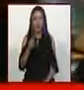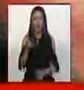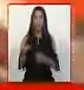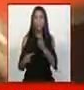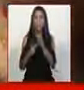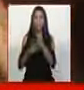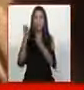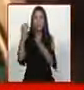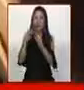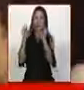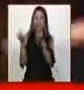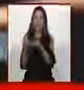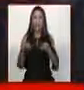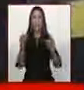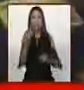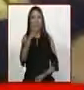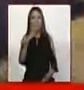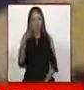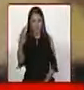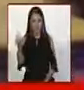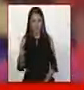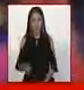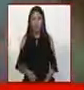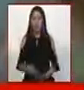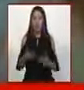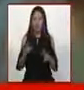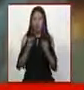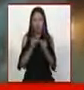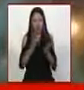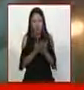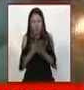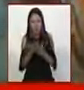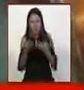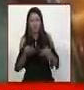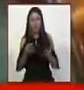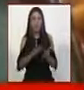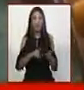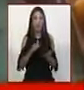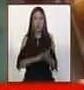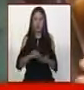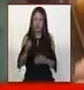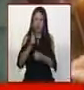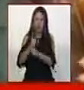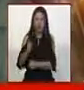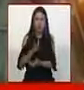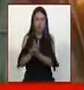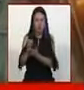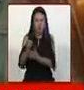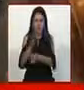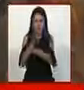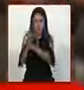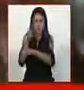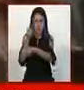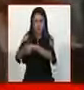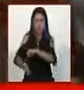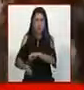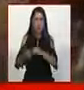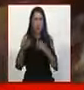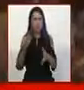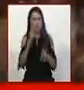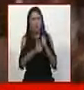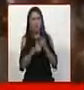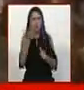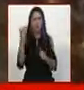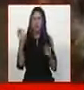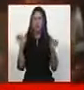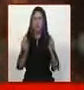de la resistencia juvenil Cochala. Se liberó de la falta de elementos que acrediten a Yacir Molina como autor directo de los hechos en la